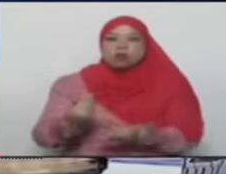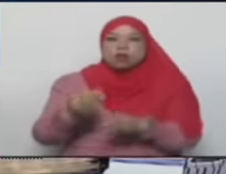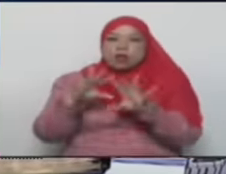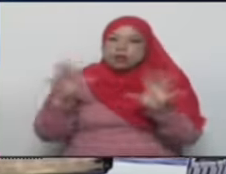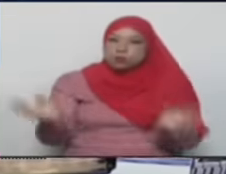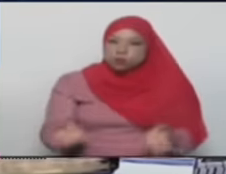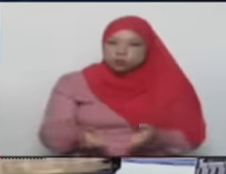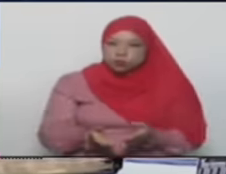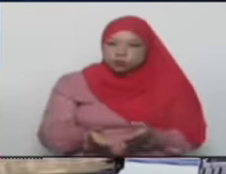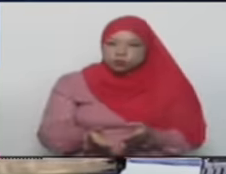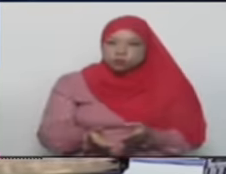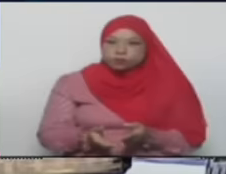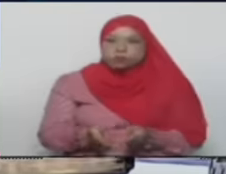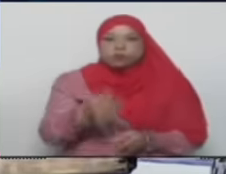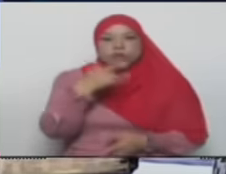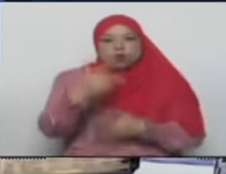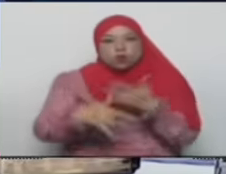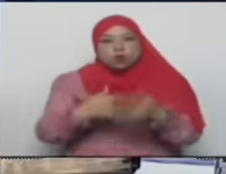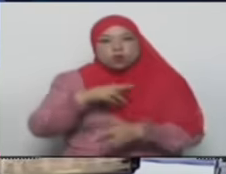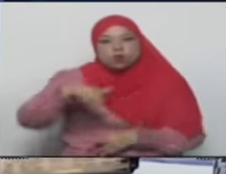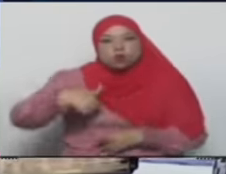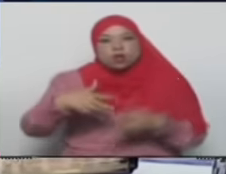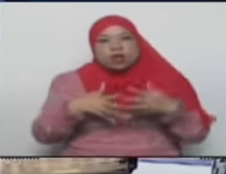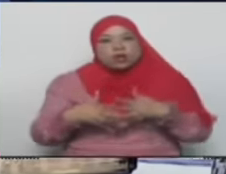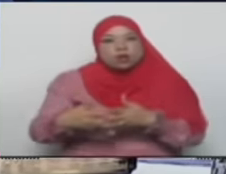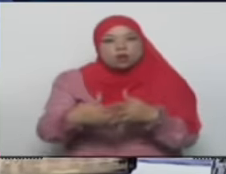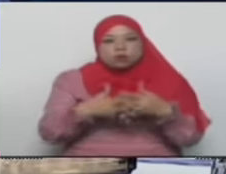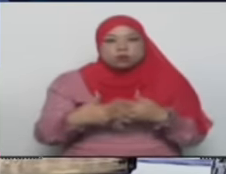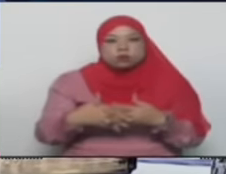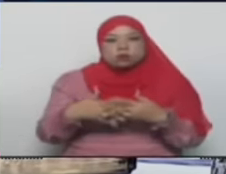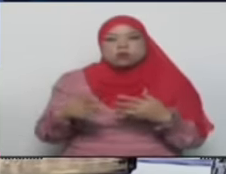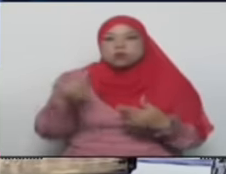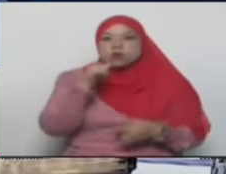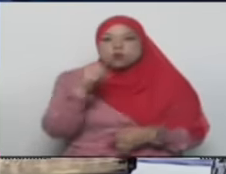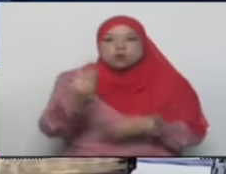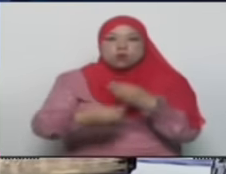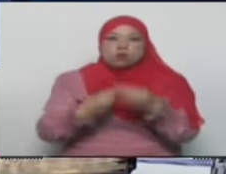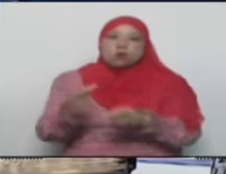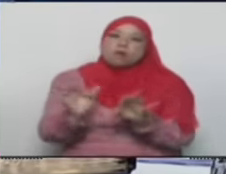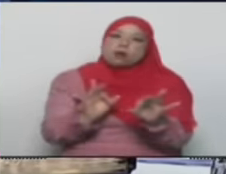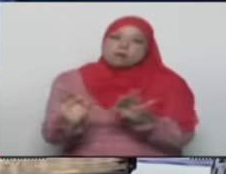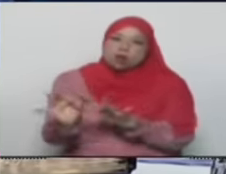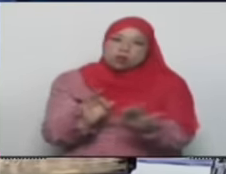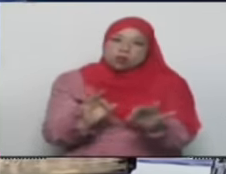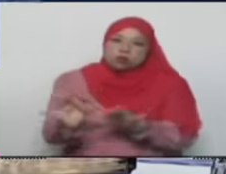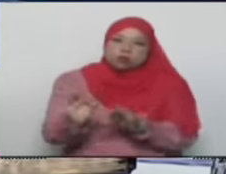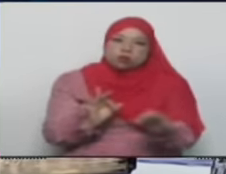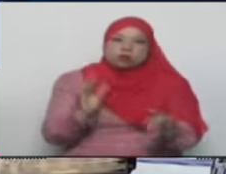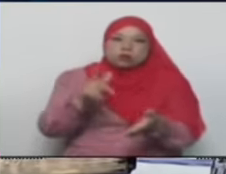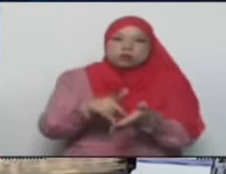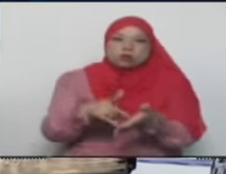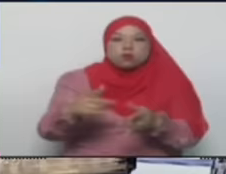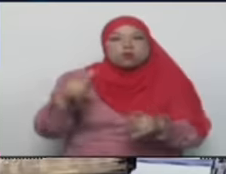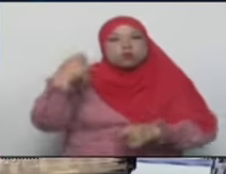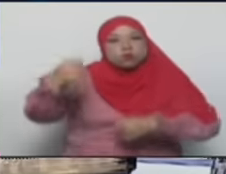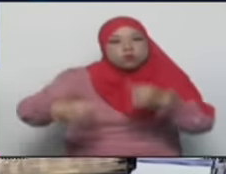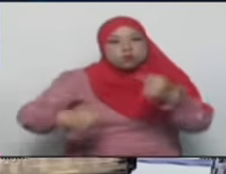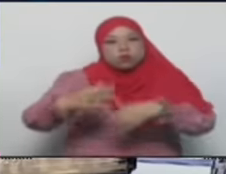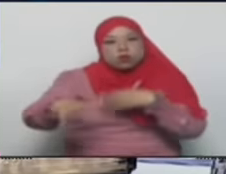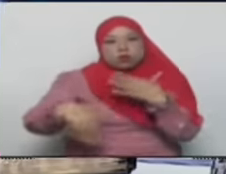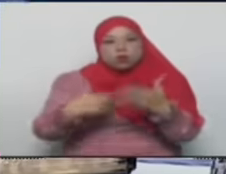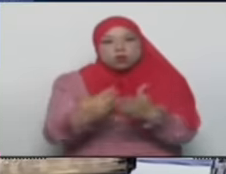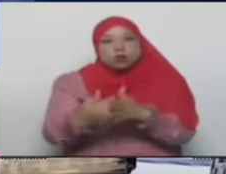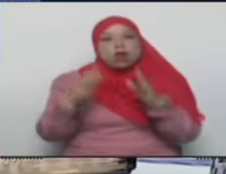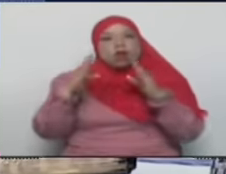mundial. Creen que pueden tomar el poder en los Estados Unidos. Y Elon Musk lo que se está preparando es para su carrera, para llegar a la